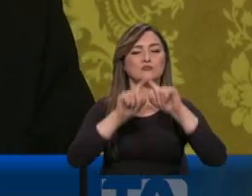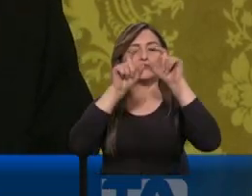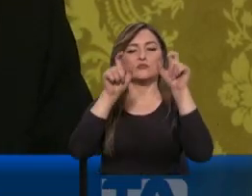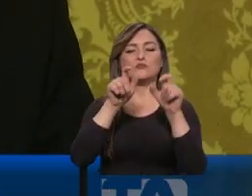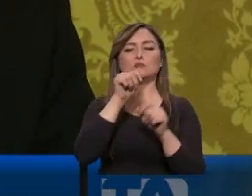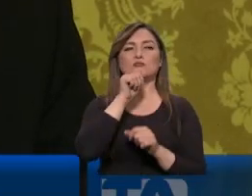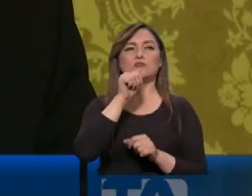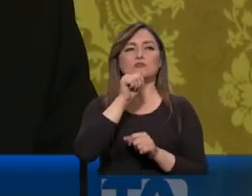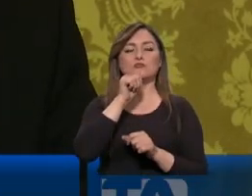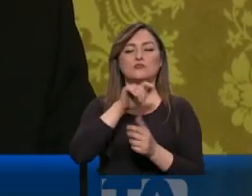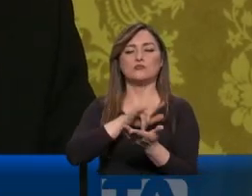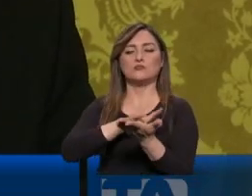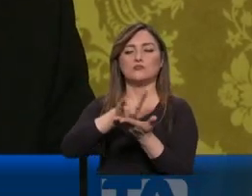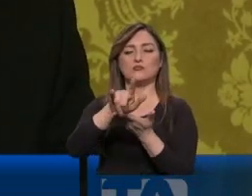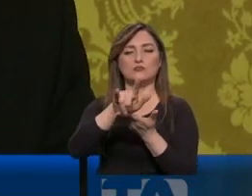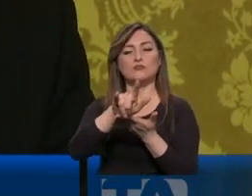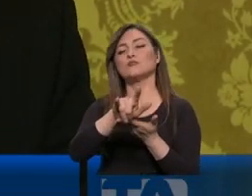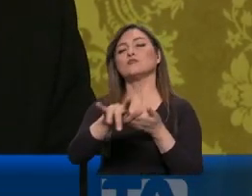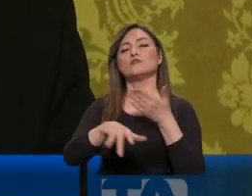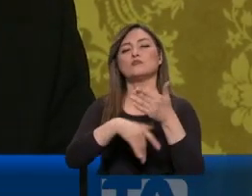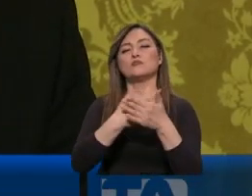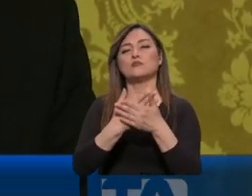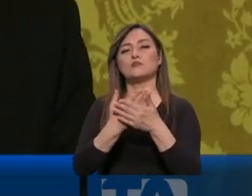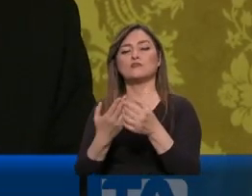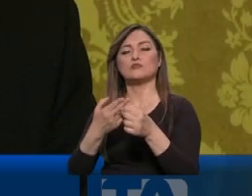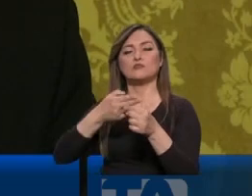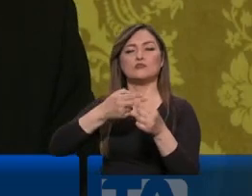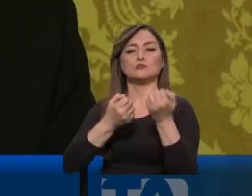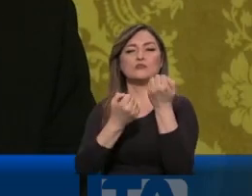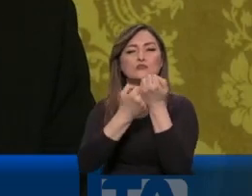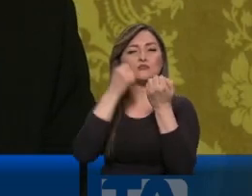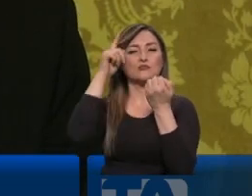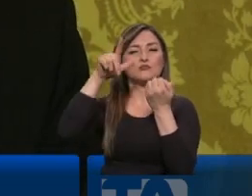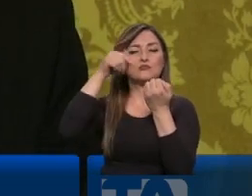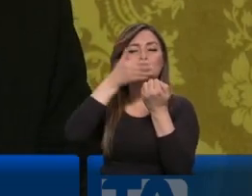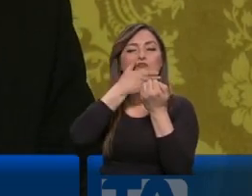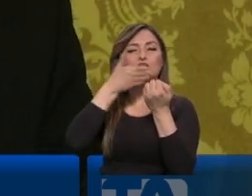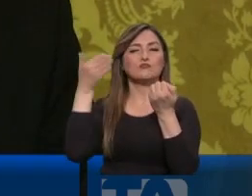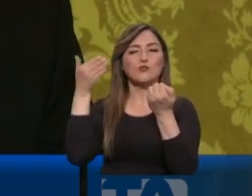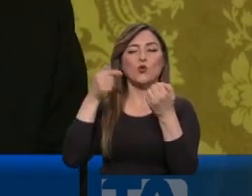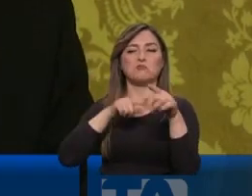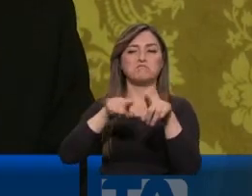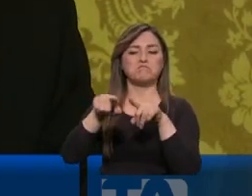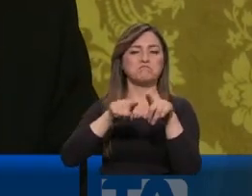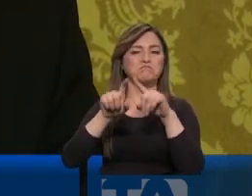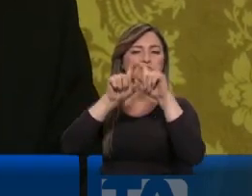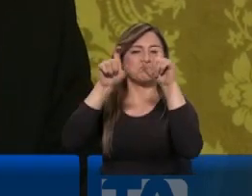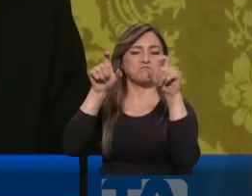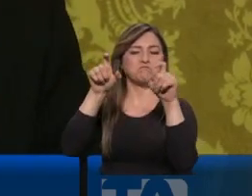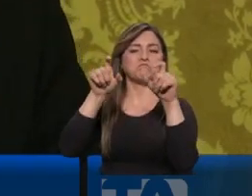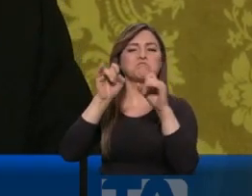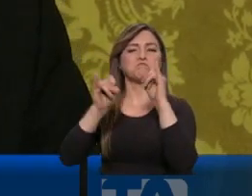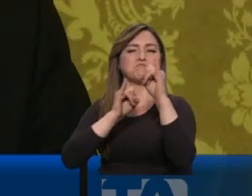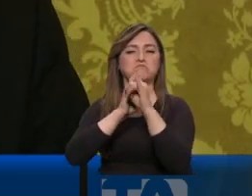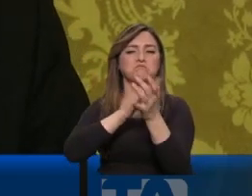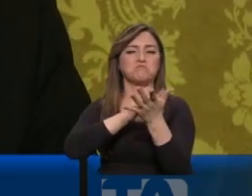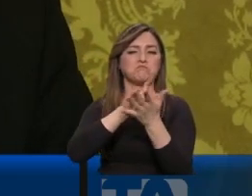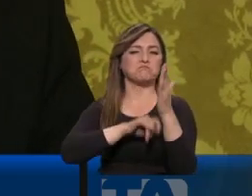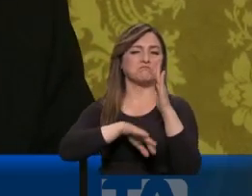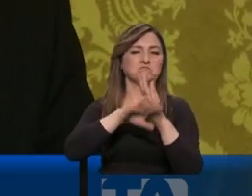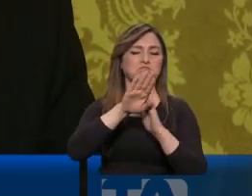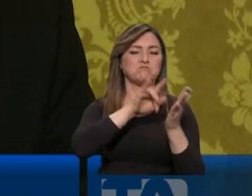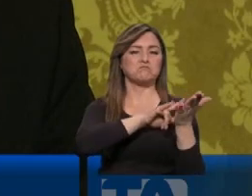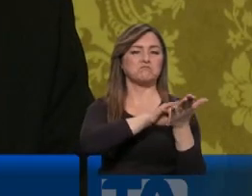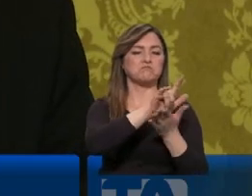y aerolíneas se suman a esta iniciativa del gobierno para mejorar la competitividad aeronáutica de nuestro país. Aeropuertos de Guayaquil y